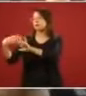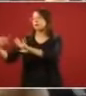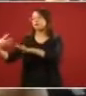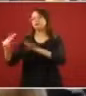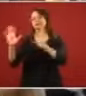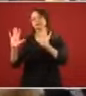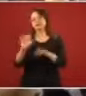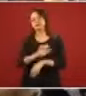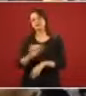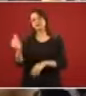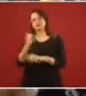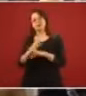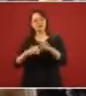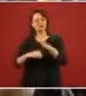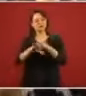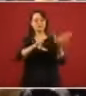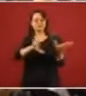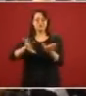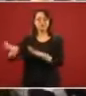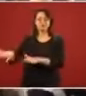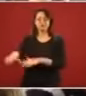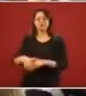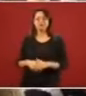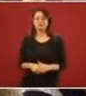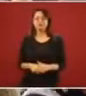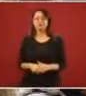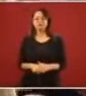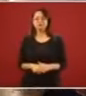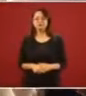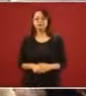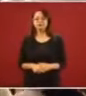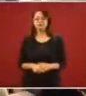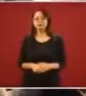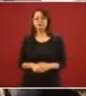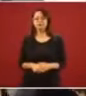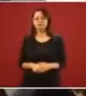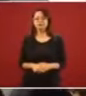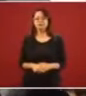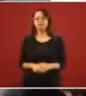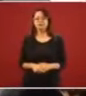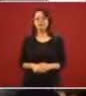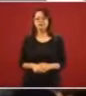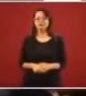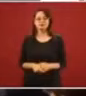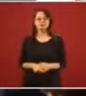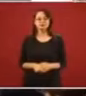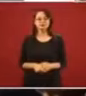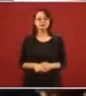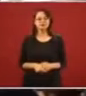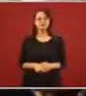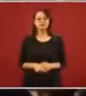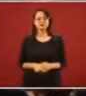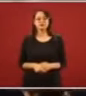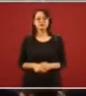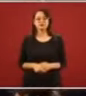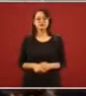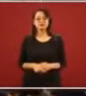Buenos días. ¿Terminaste?